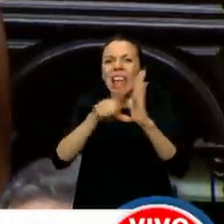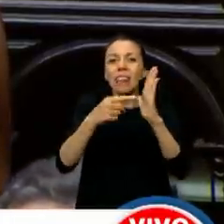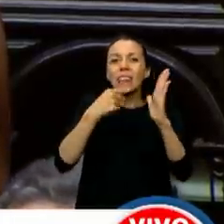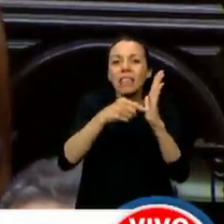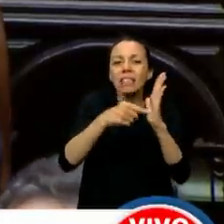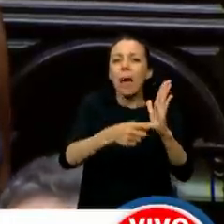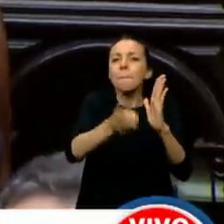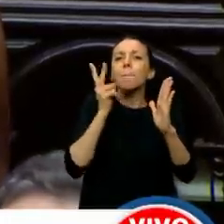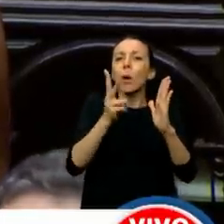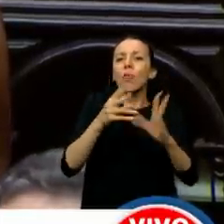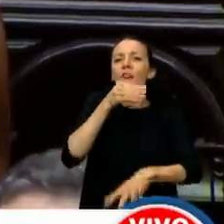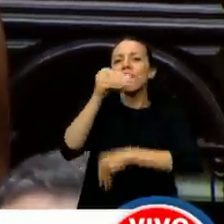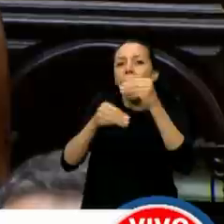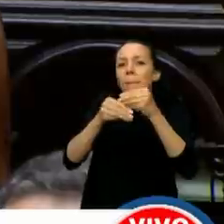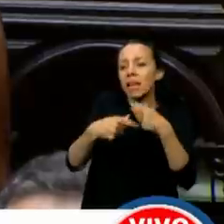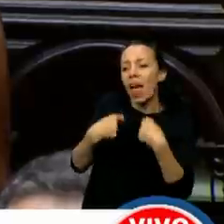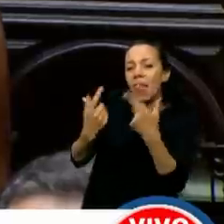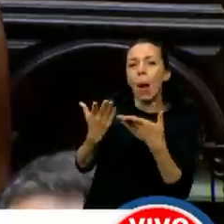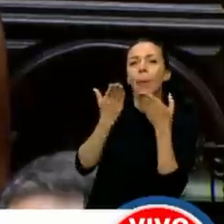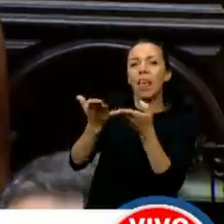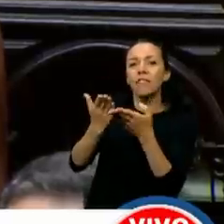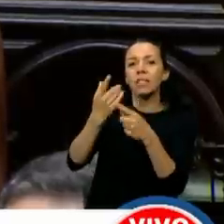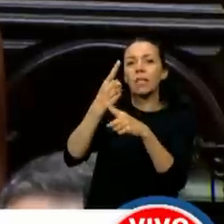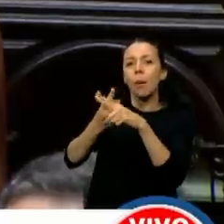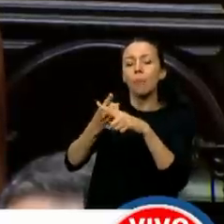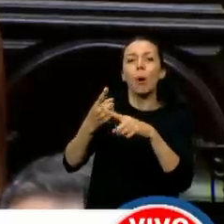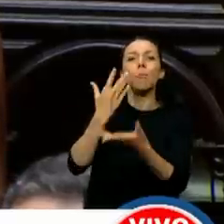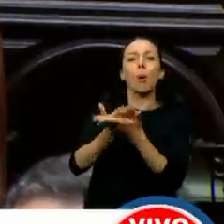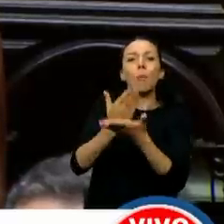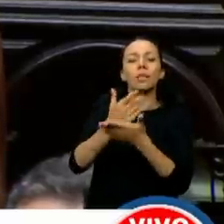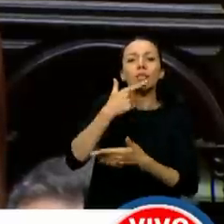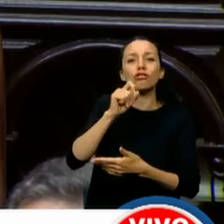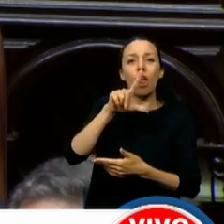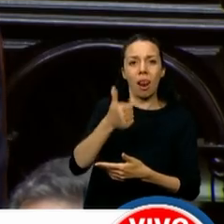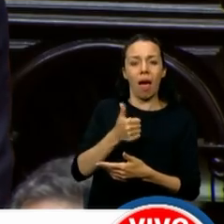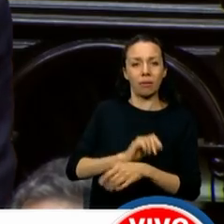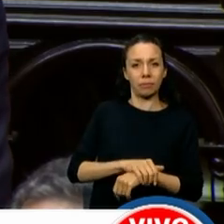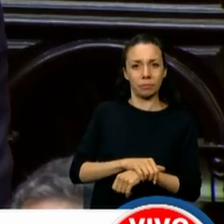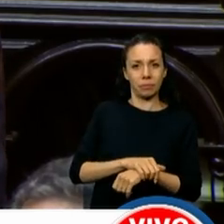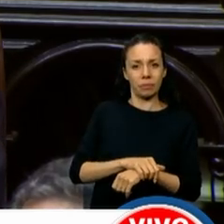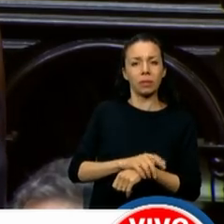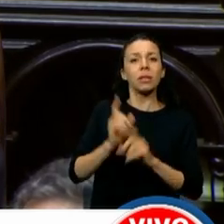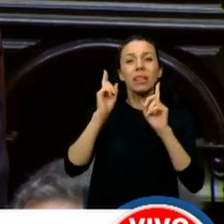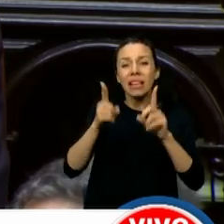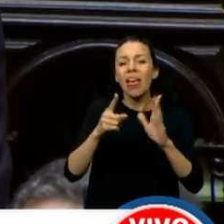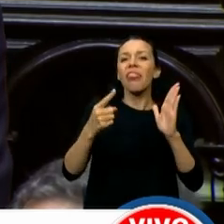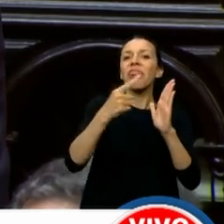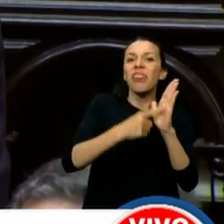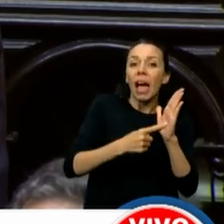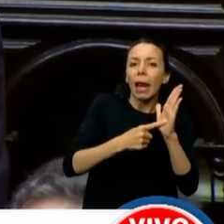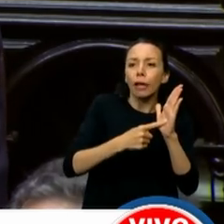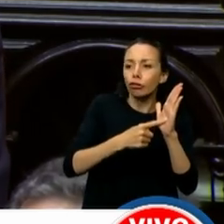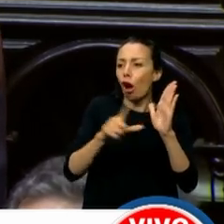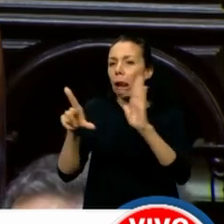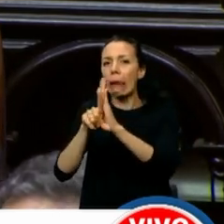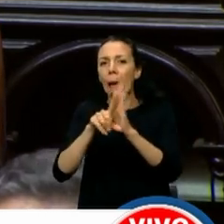beneficia de a los familiares por una propuesta del ex diputado felipe solá y burlaron por un decreto la ley para llevar